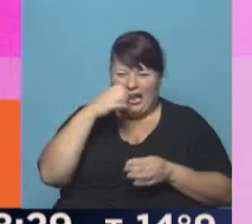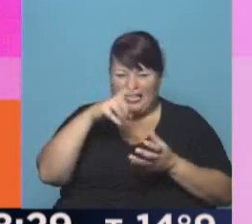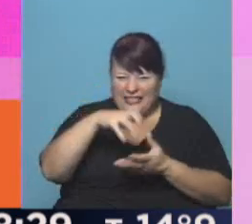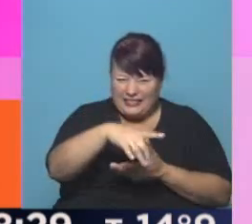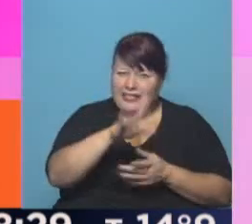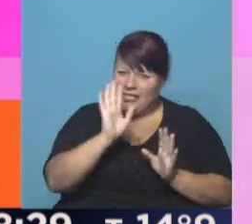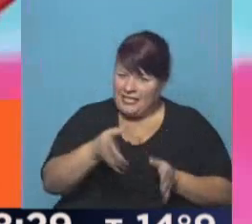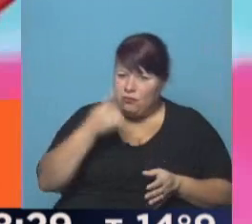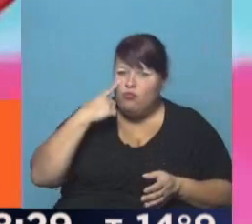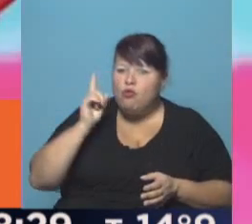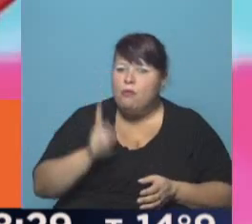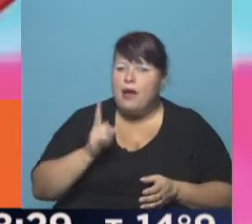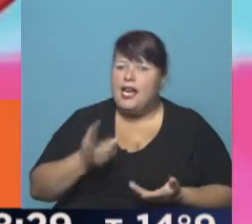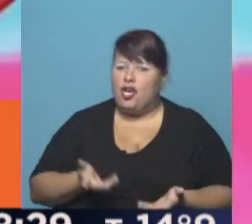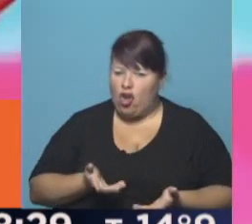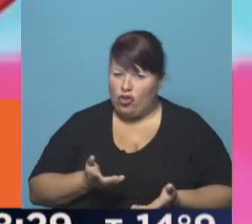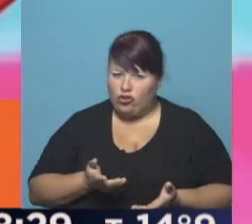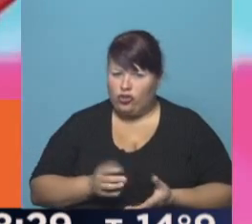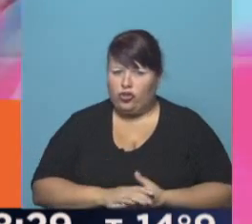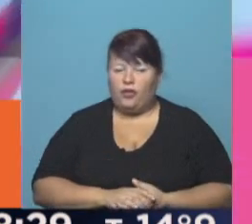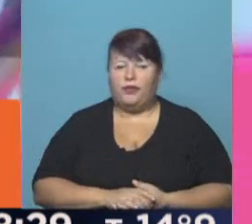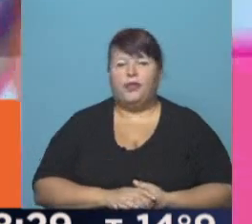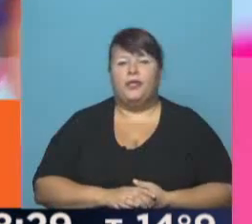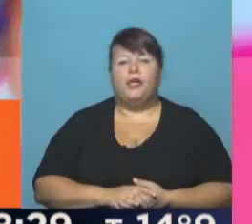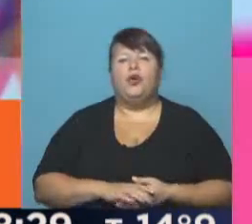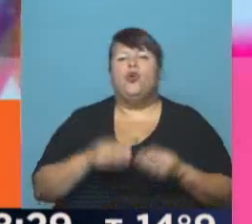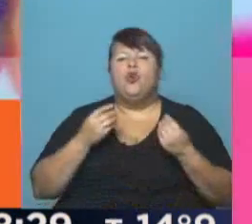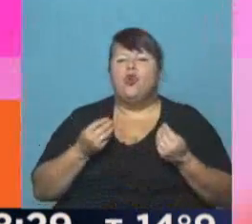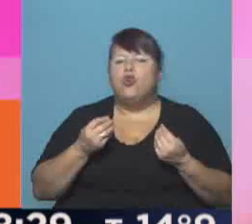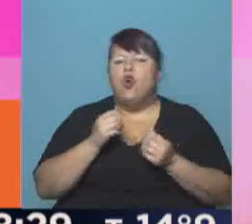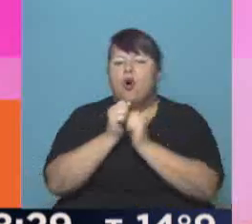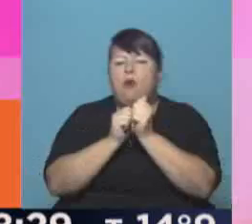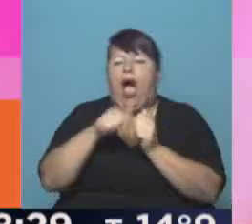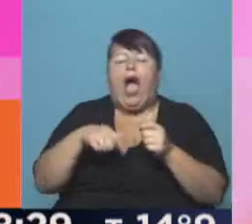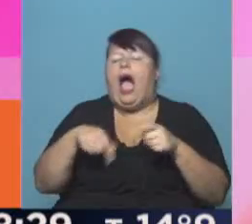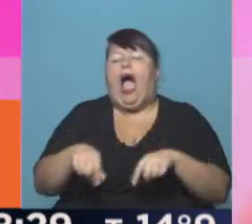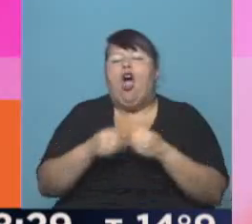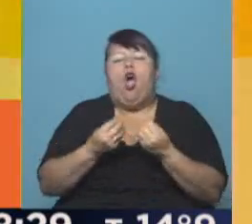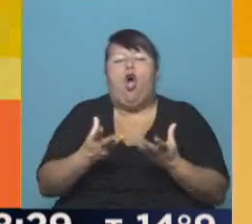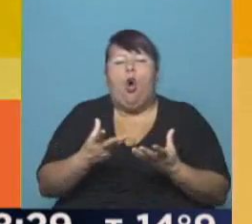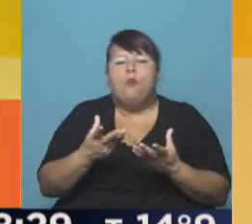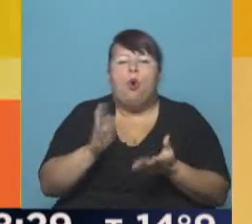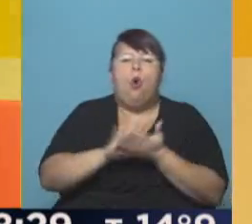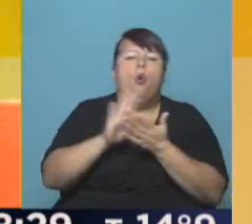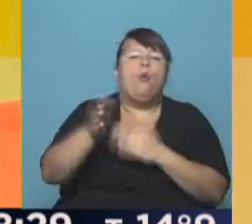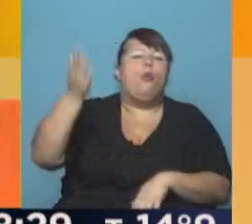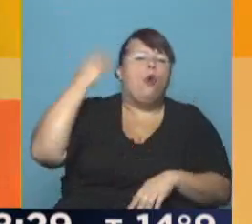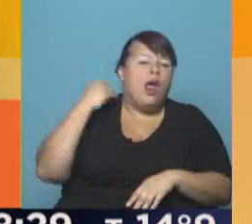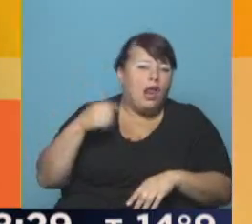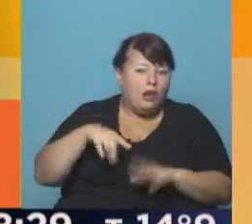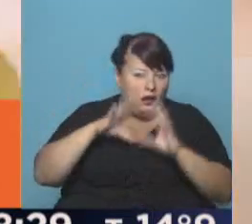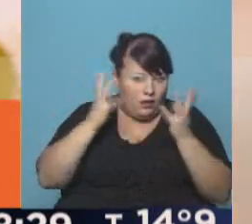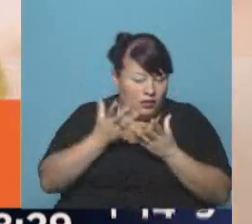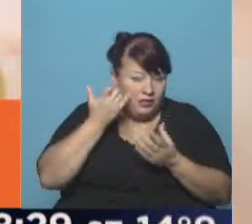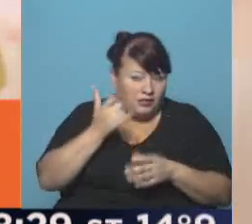es extremadamente peligroso. ¿Cómo se hace ahora para retroceder todo esto